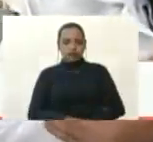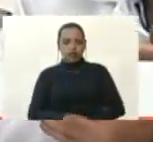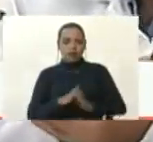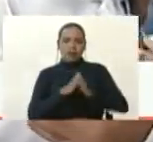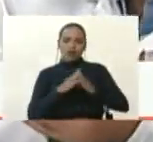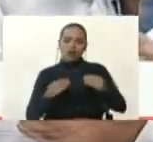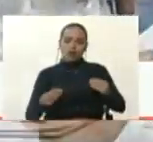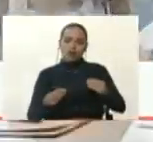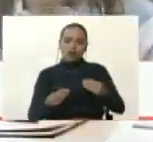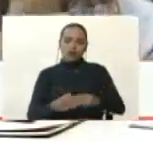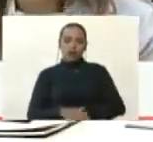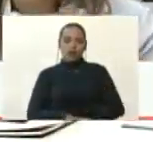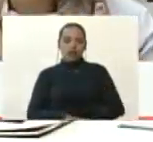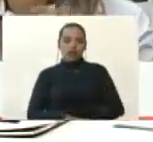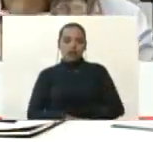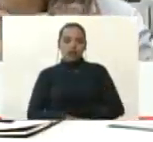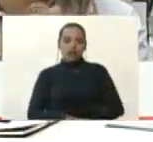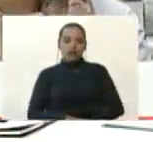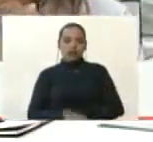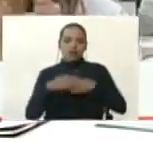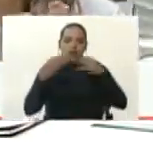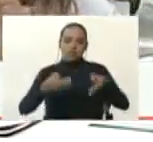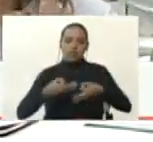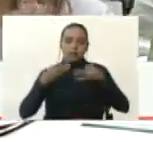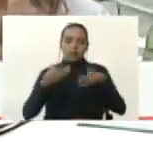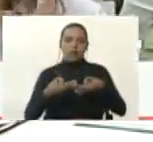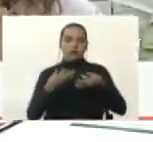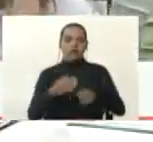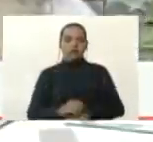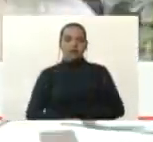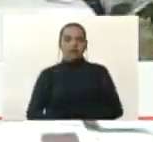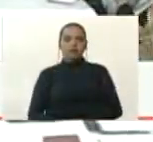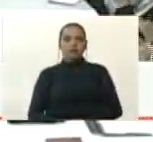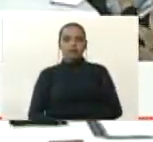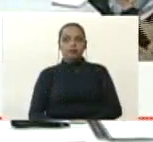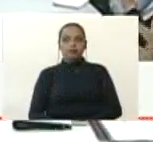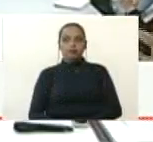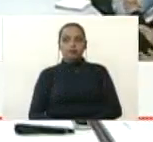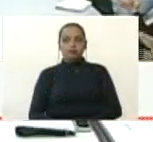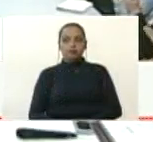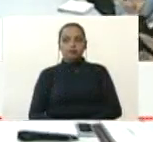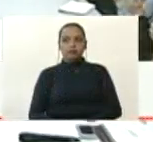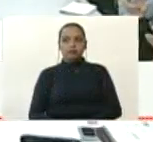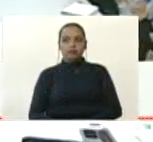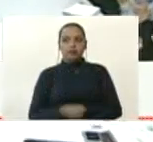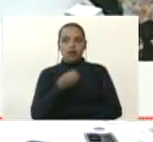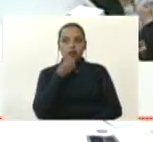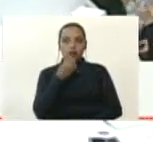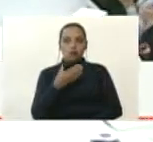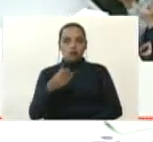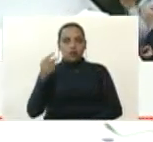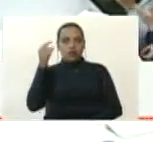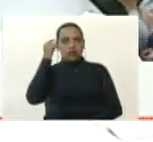todos, para todas y para siempre. Bueno, buena jornada